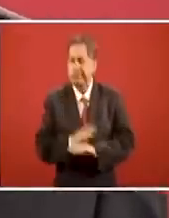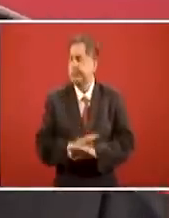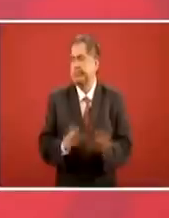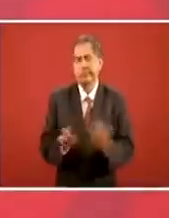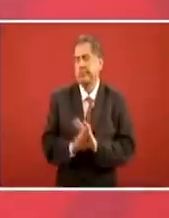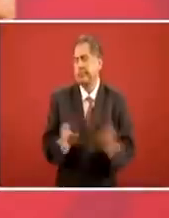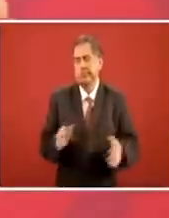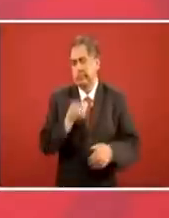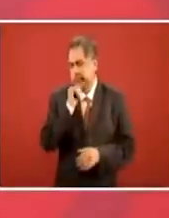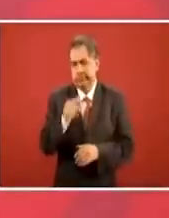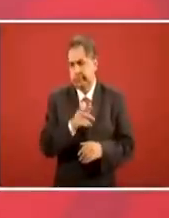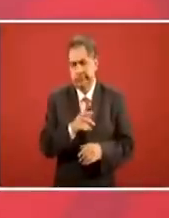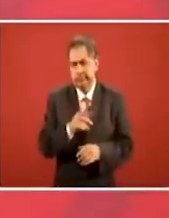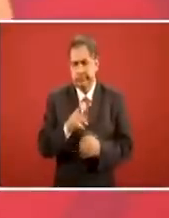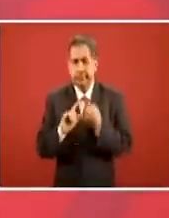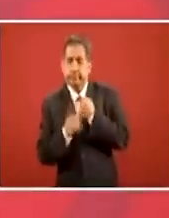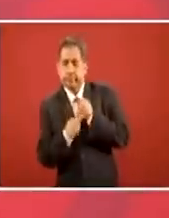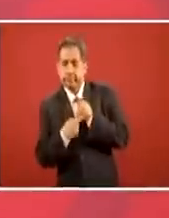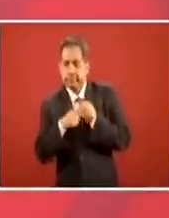Primero porque